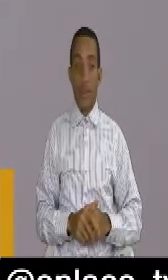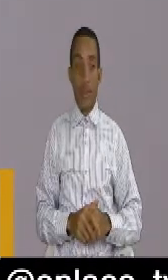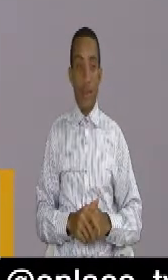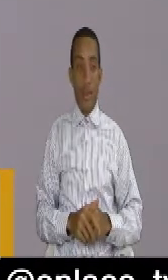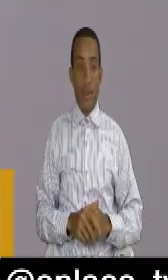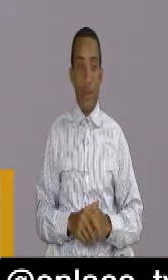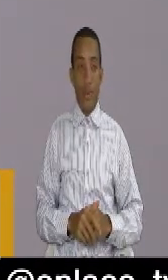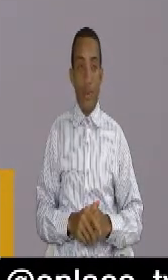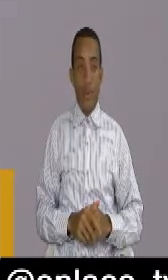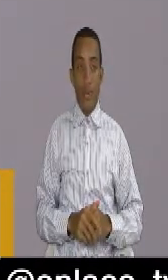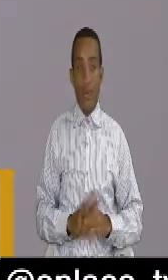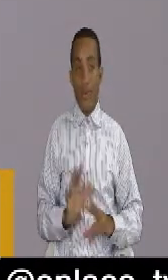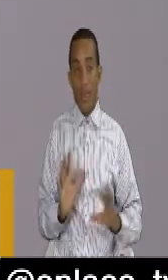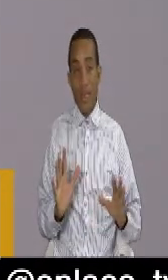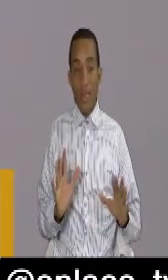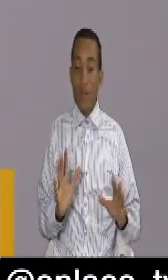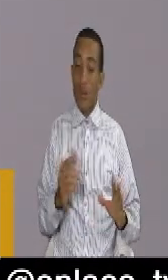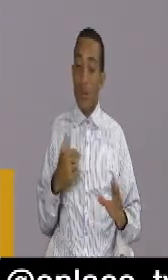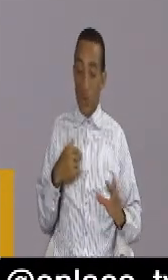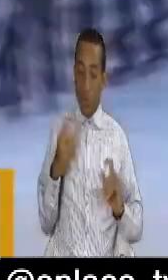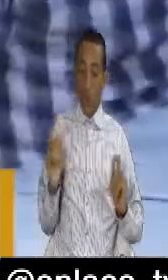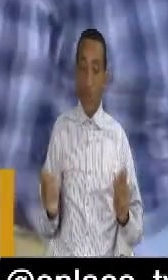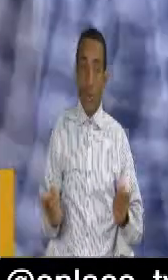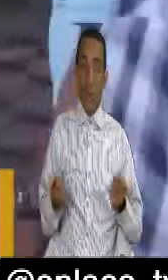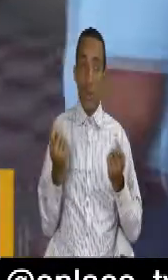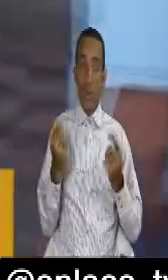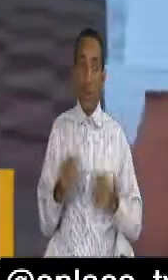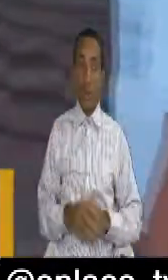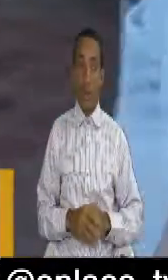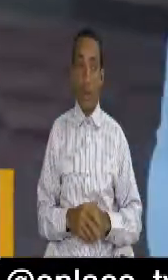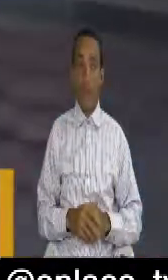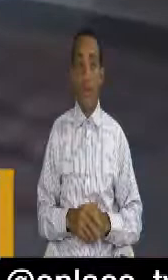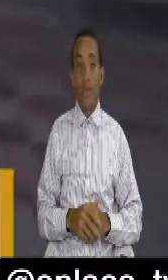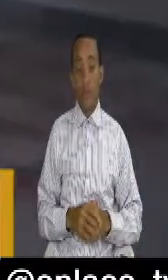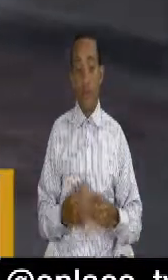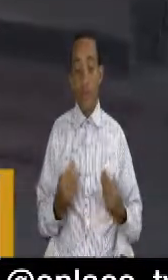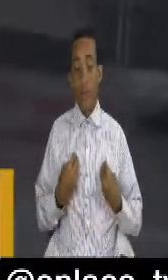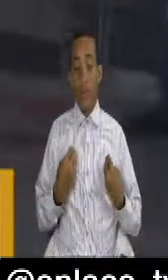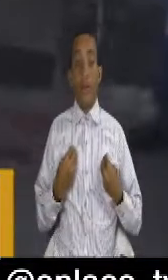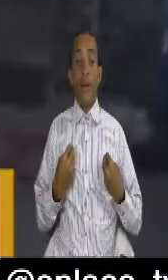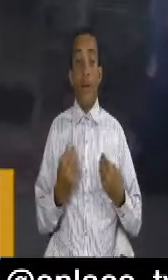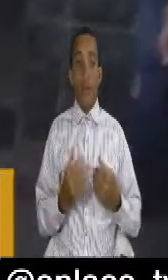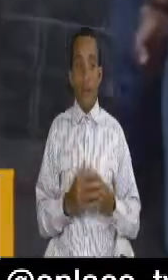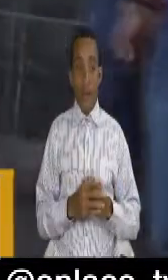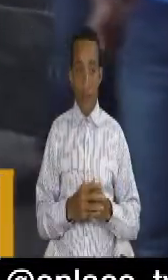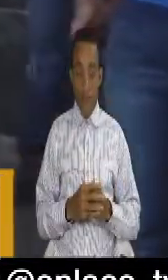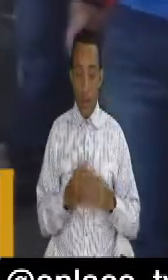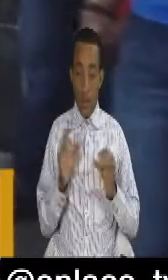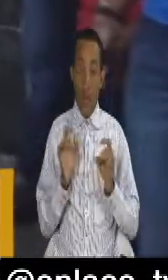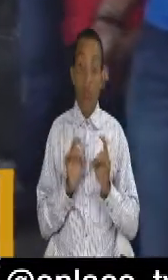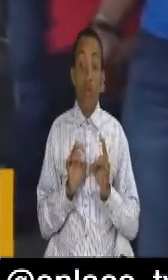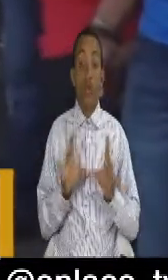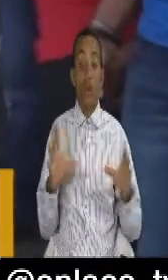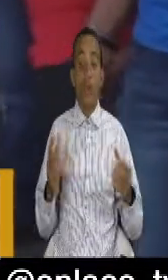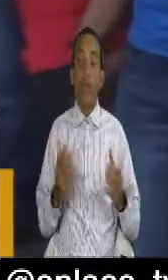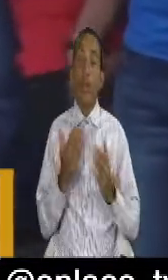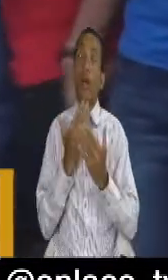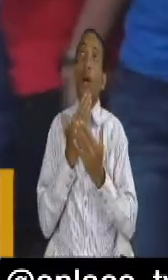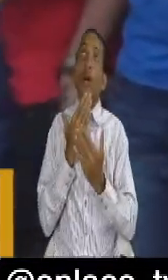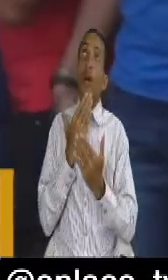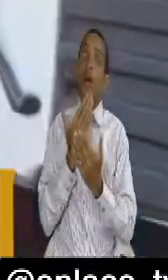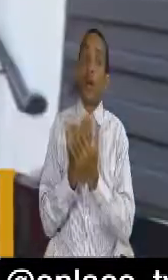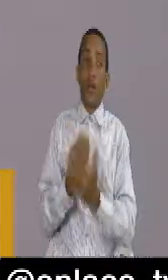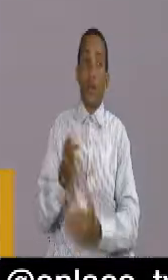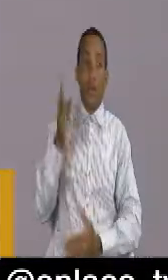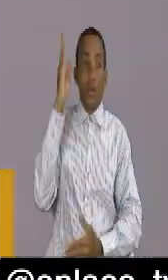Entonces, había sido muy afortunada porque viva. Andrea sabe que está viva de milagro y por ello lo agradece al Altísimo. Yo antes